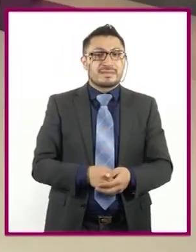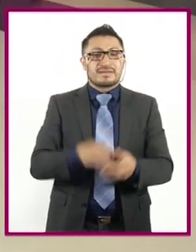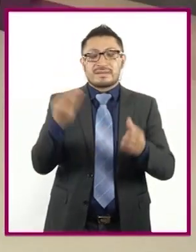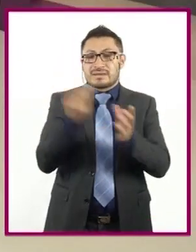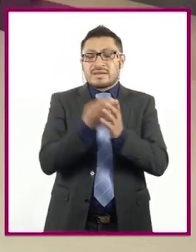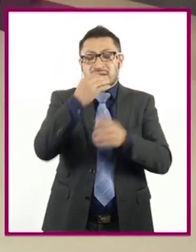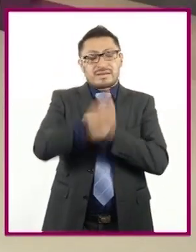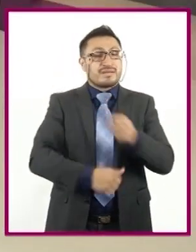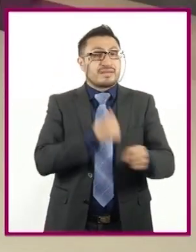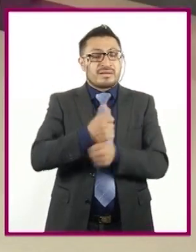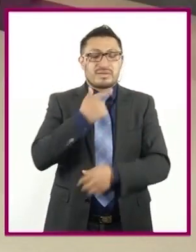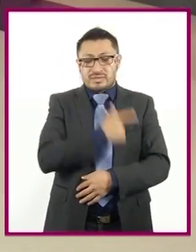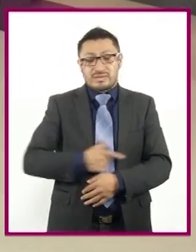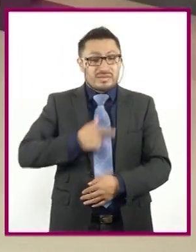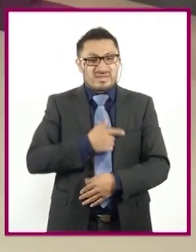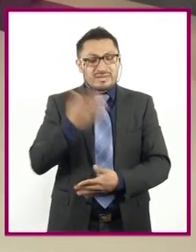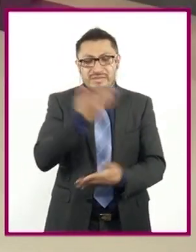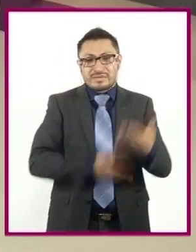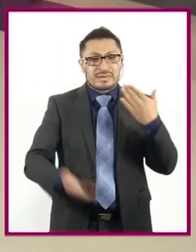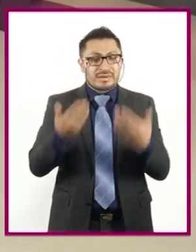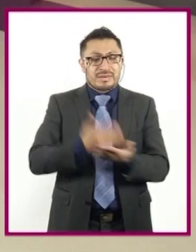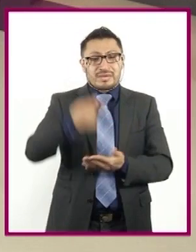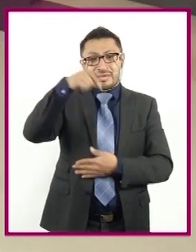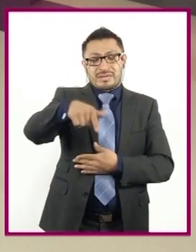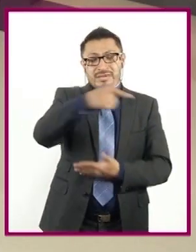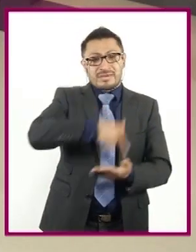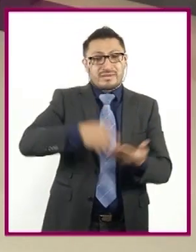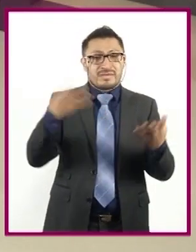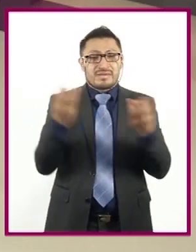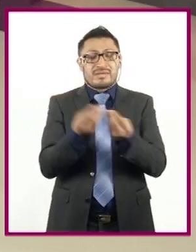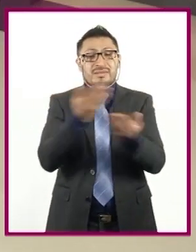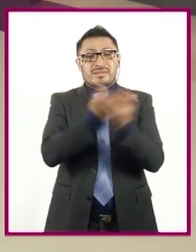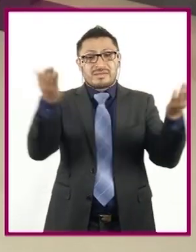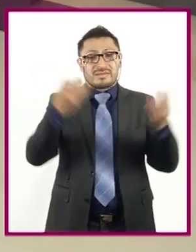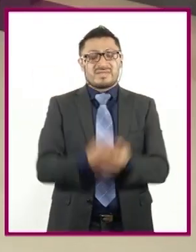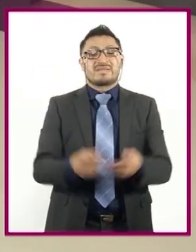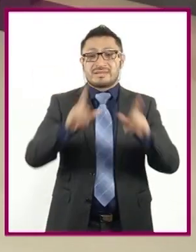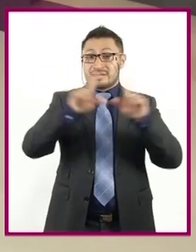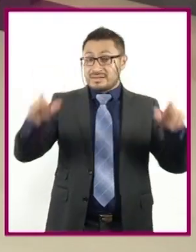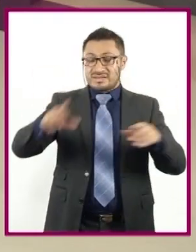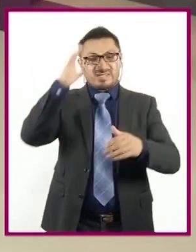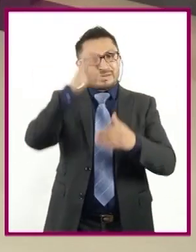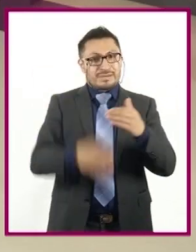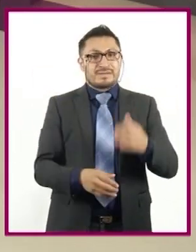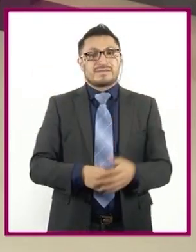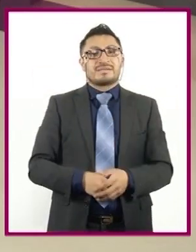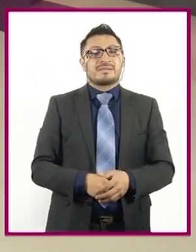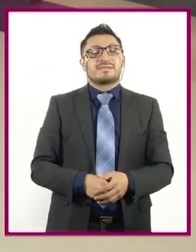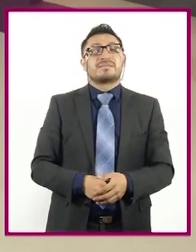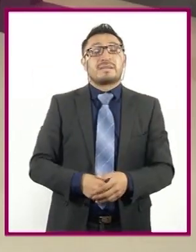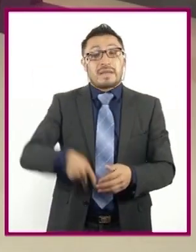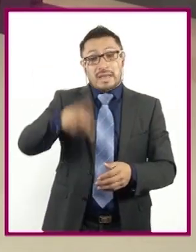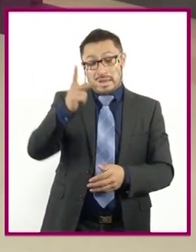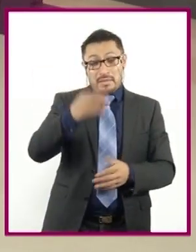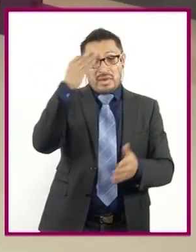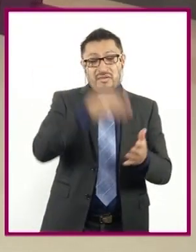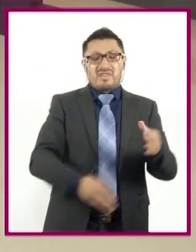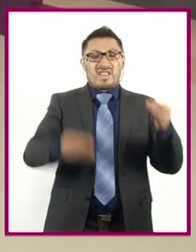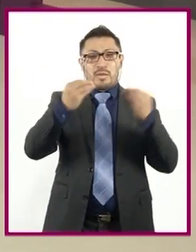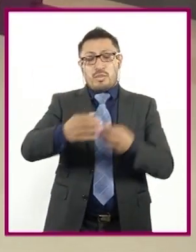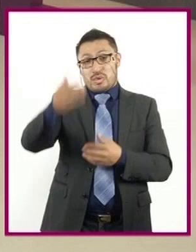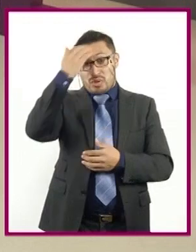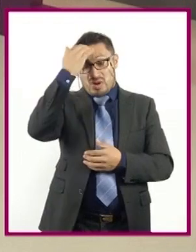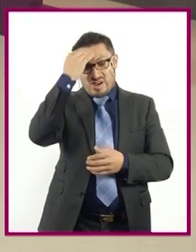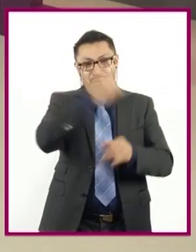Fue un gusto haber compartido este espacio con ustedes. Listo, terminamos, pero aún nos queda mucho por